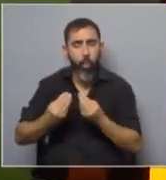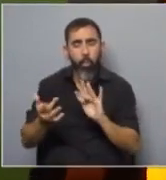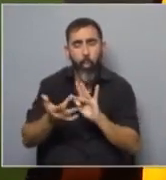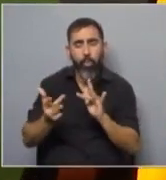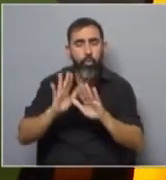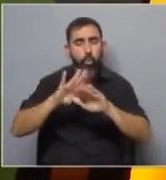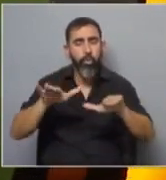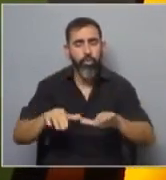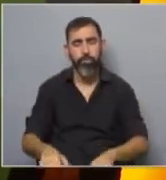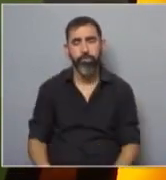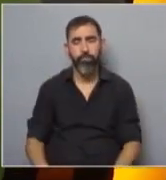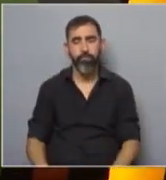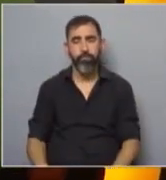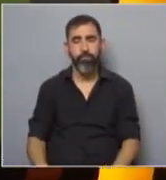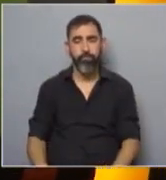a ver la última parte del informe. Dale.